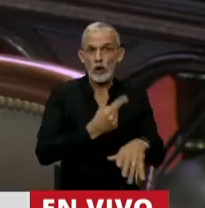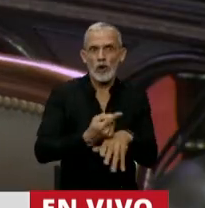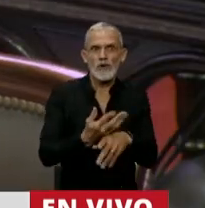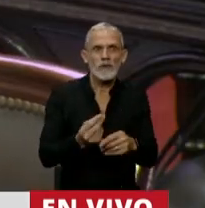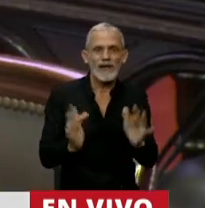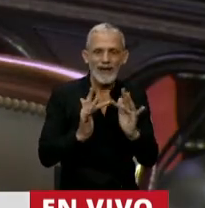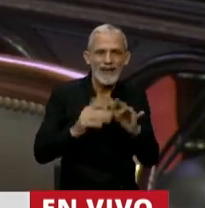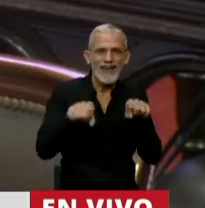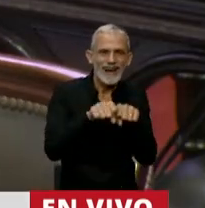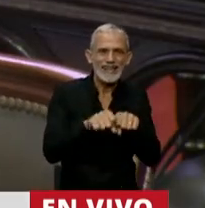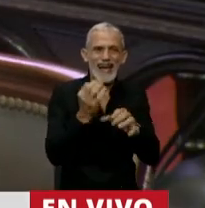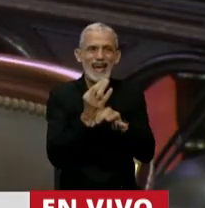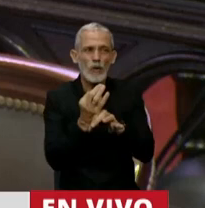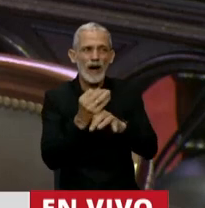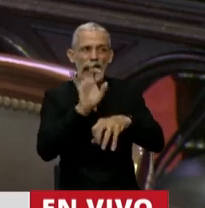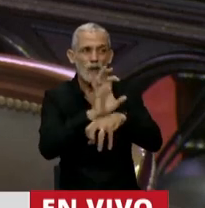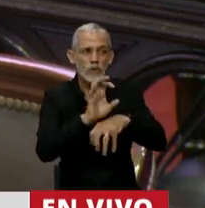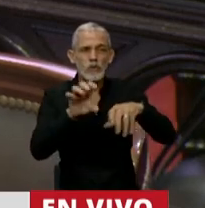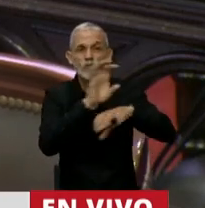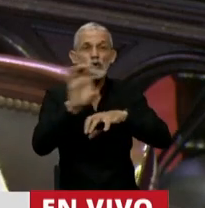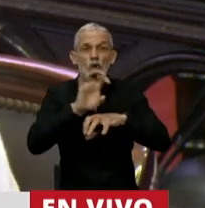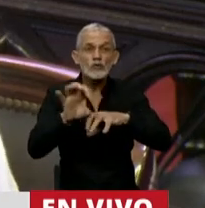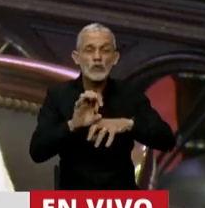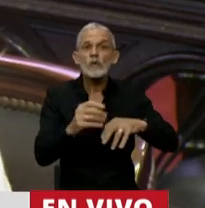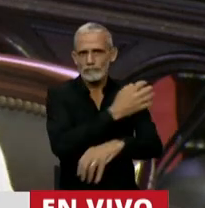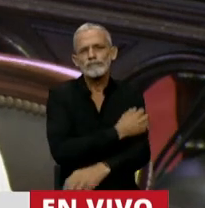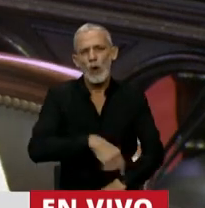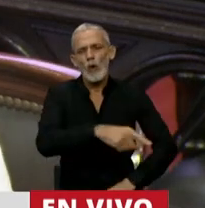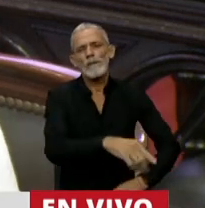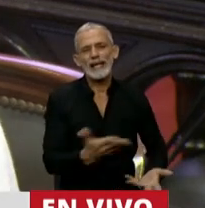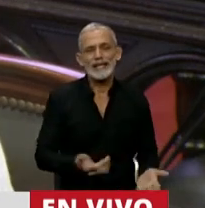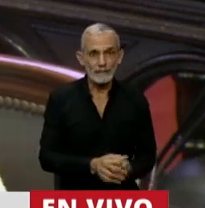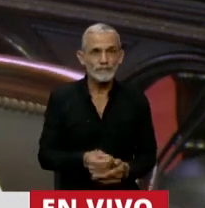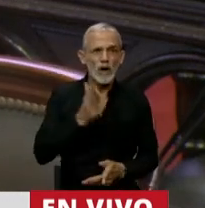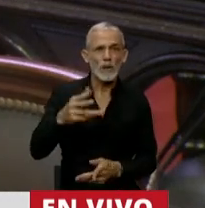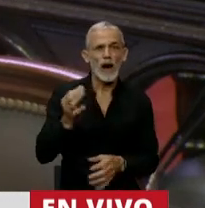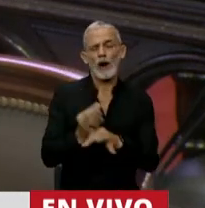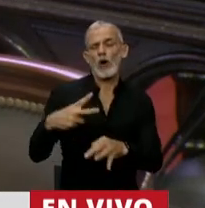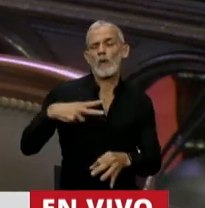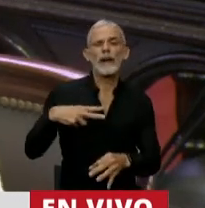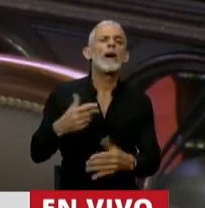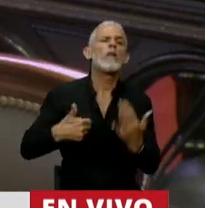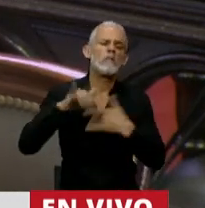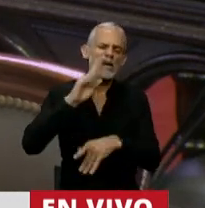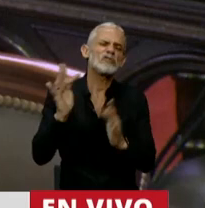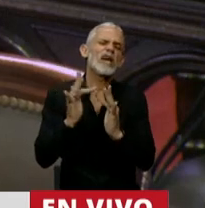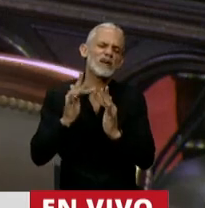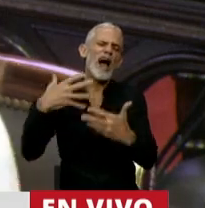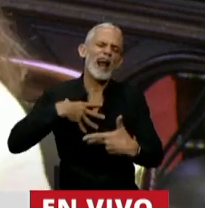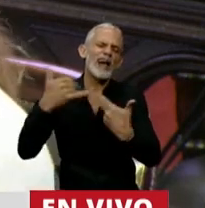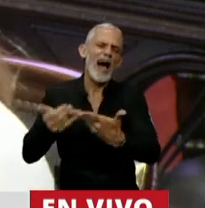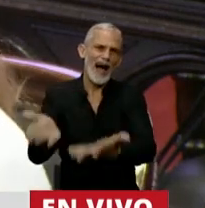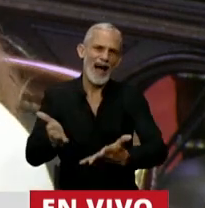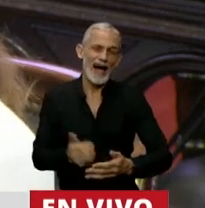pudieron conectarse a las clases remotas fueron los más humildes. Los que van a colegios privados en su mayoría pudieron tener clases.